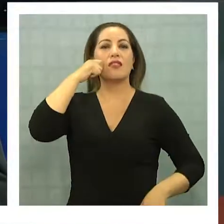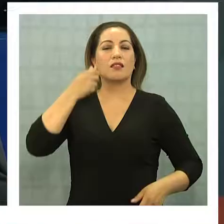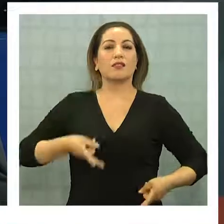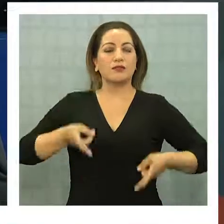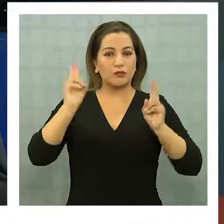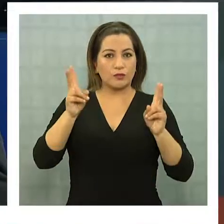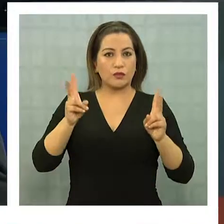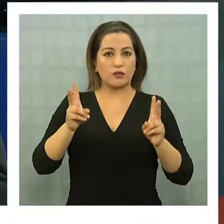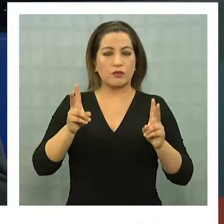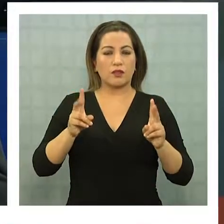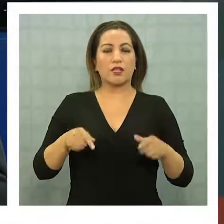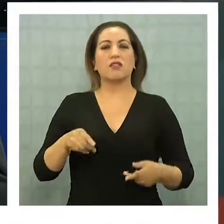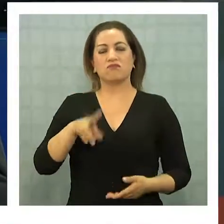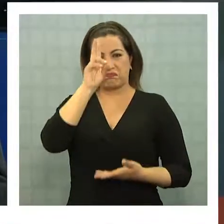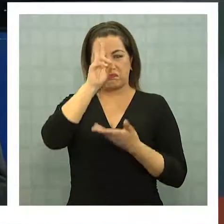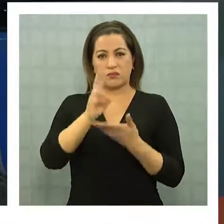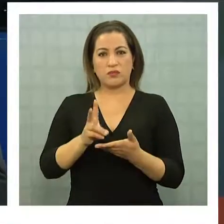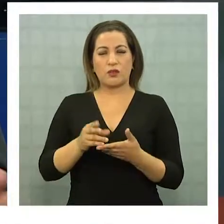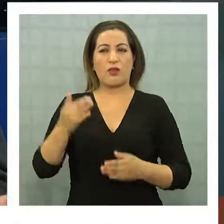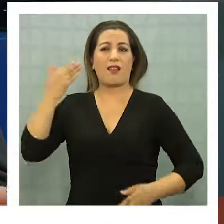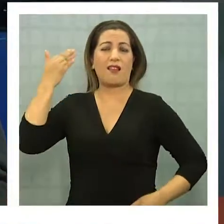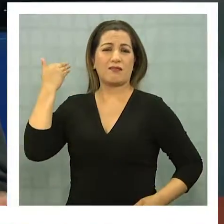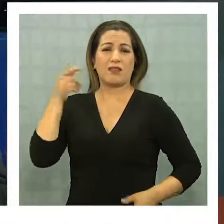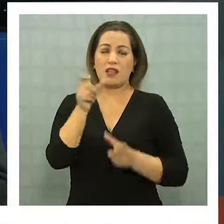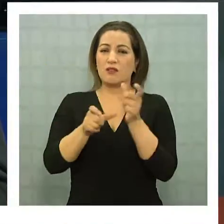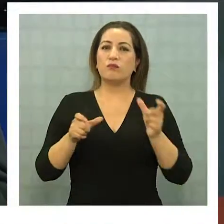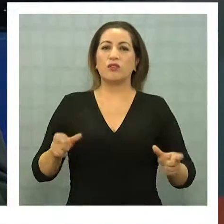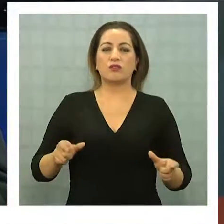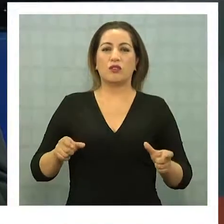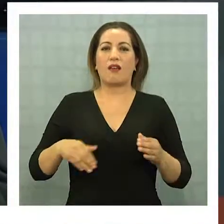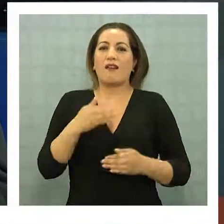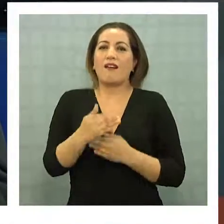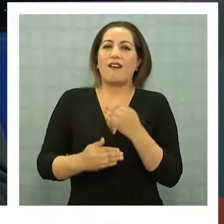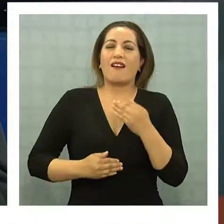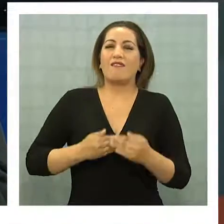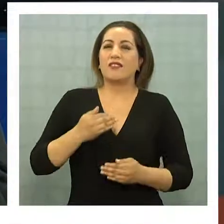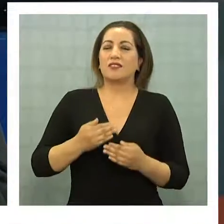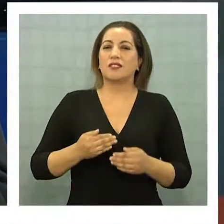la dignidad de las personas que supieron en los momentos más difíciles y más oscuros